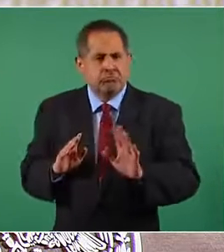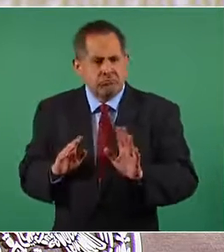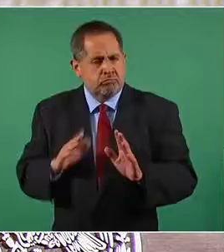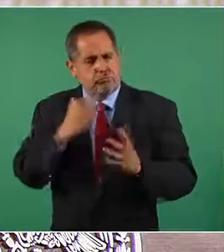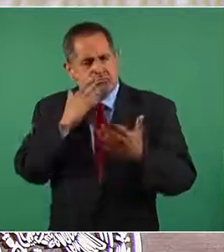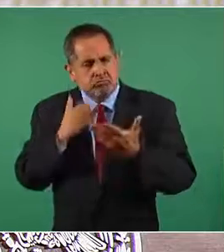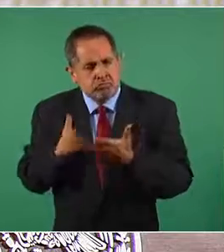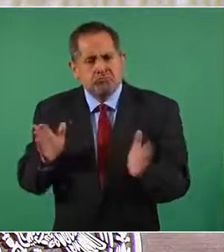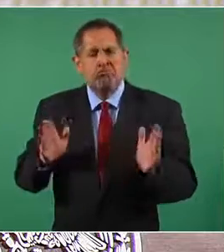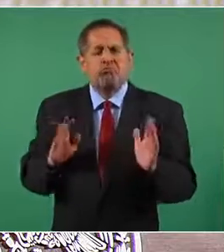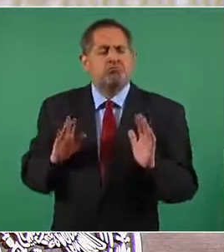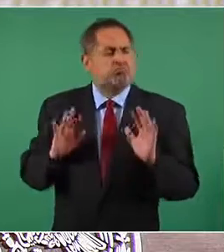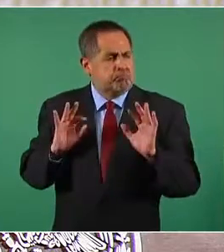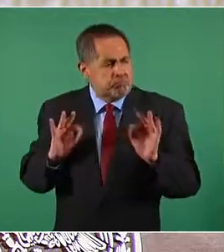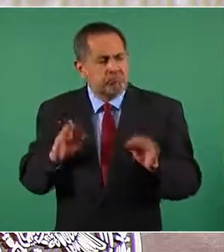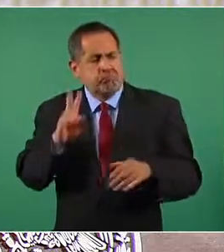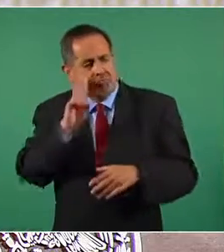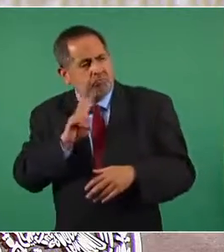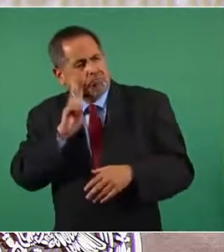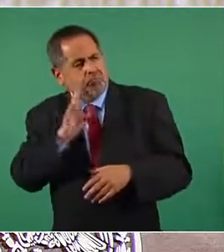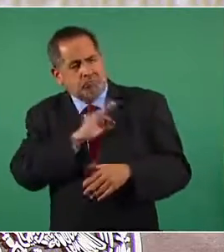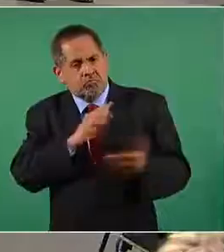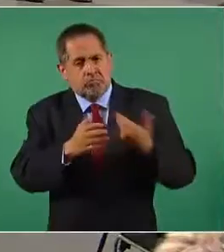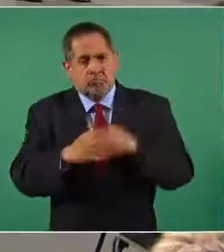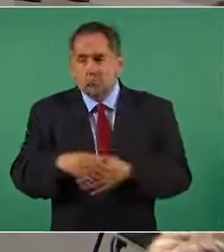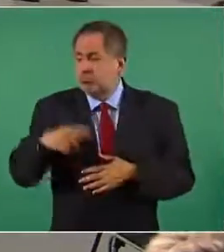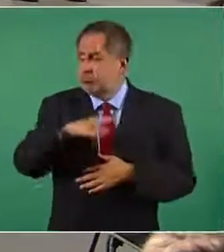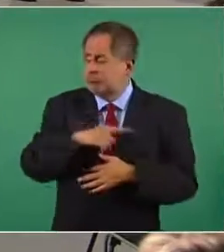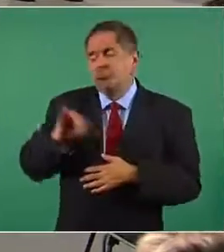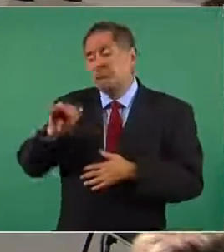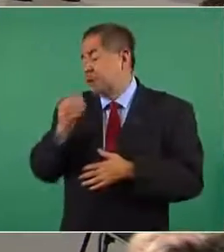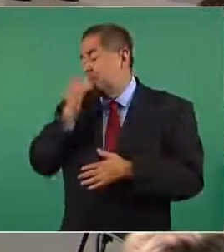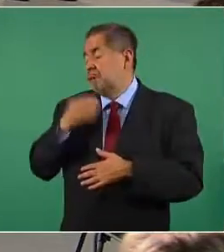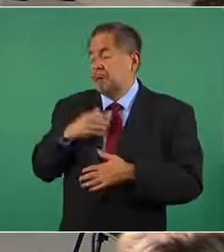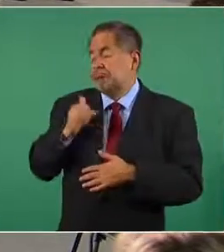la decisión de cerrar